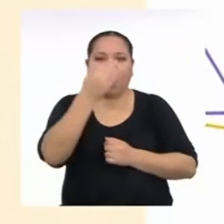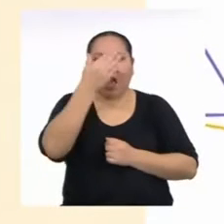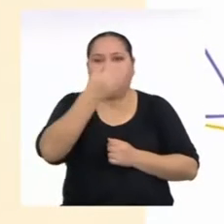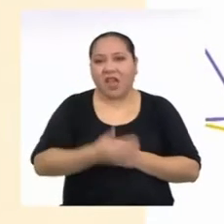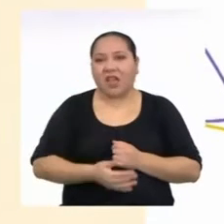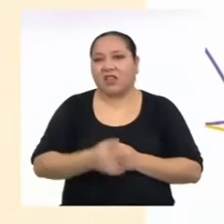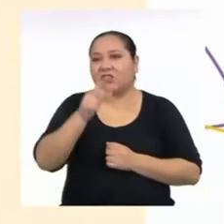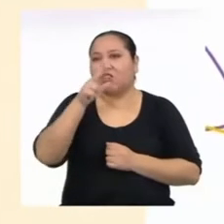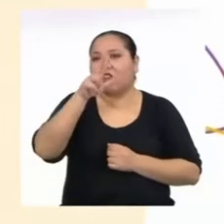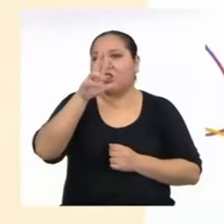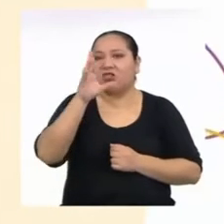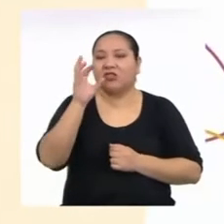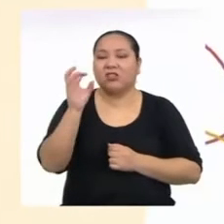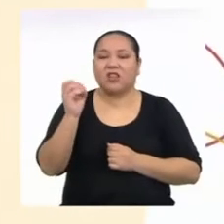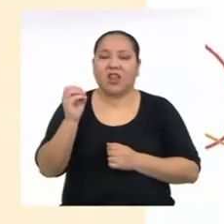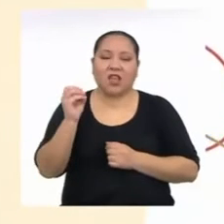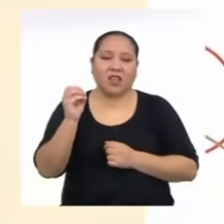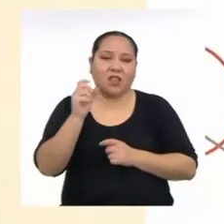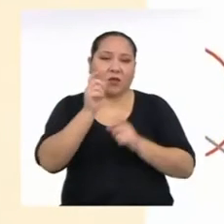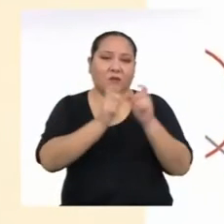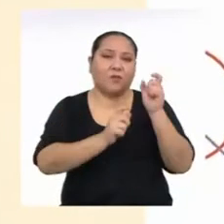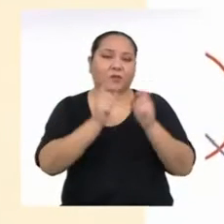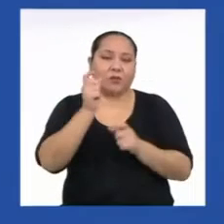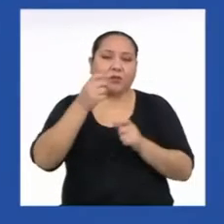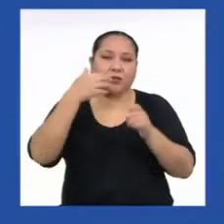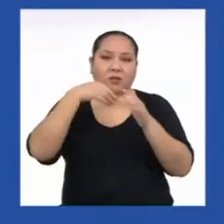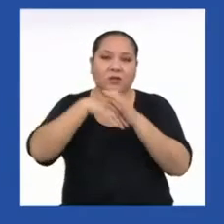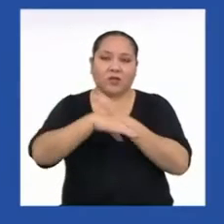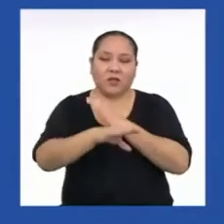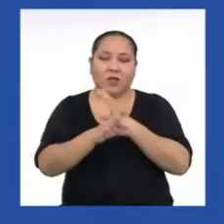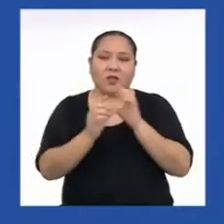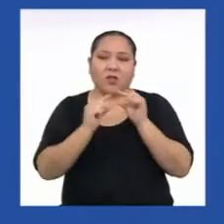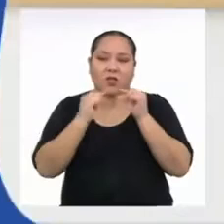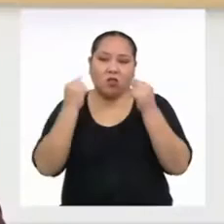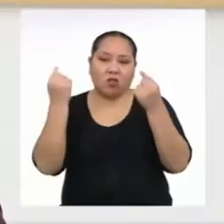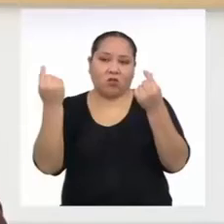los 30 individuos de nuestra muestra.